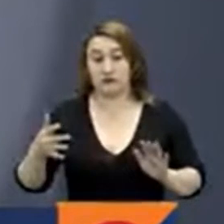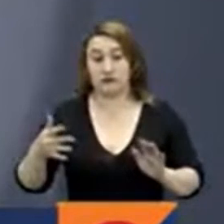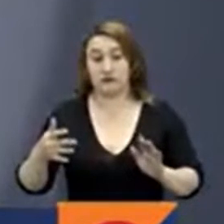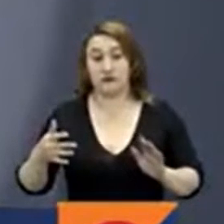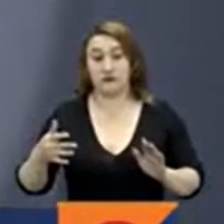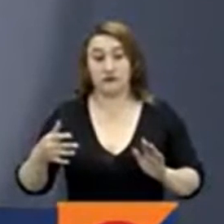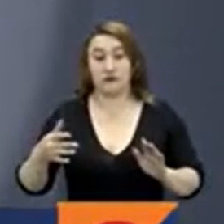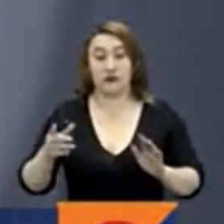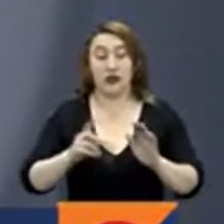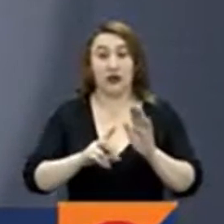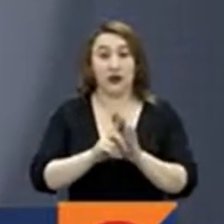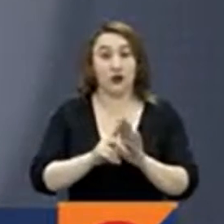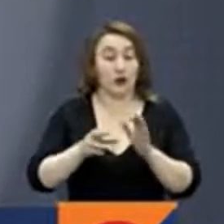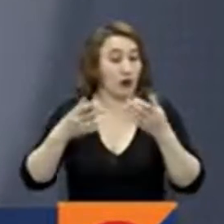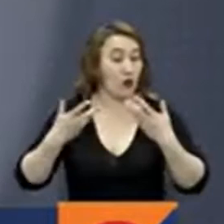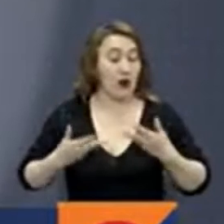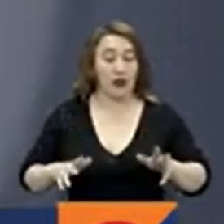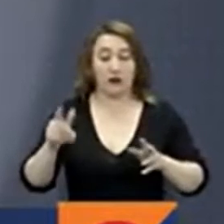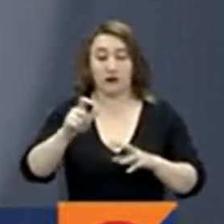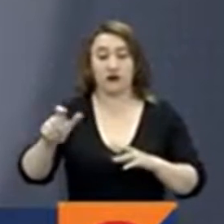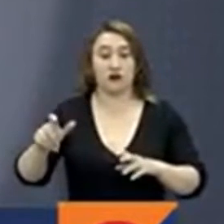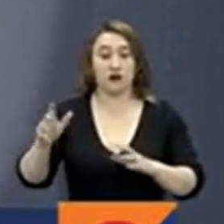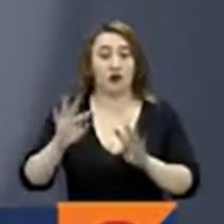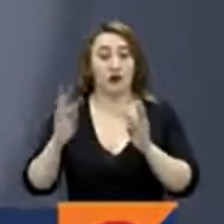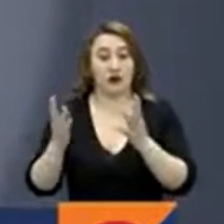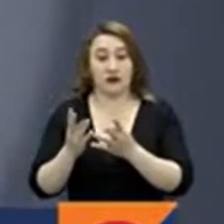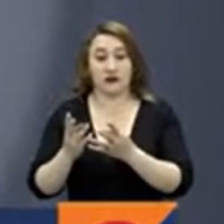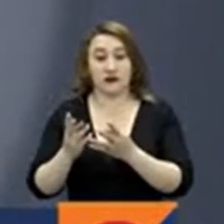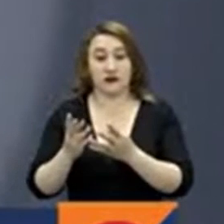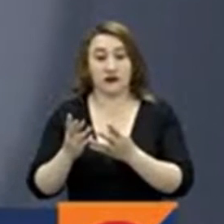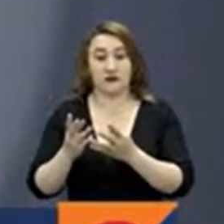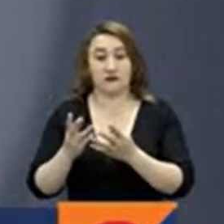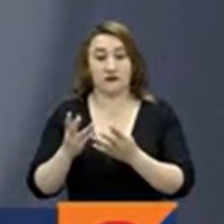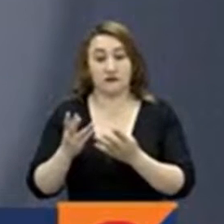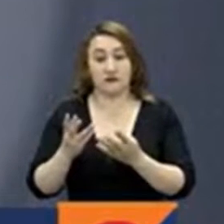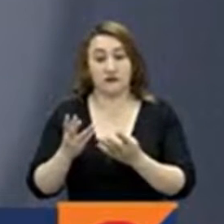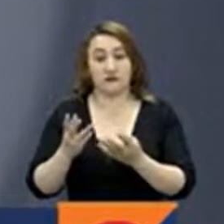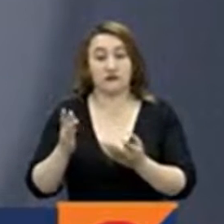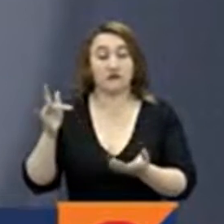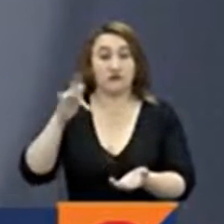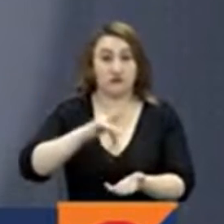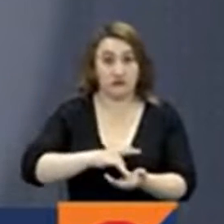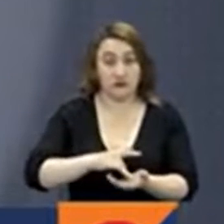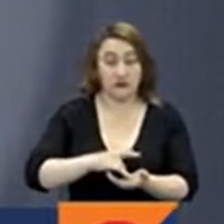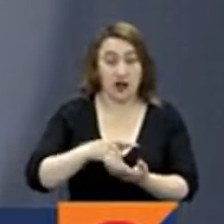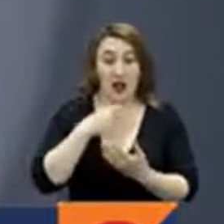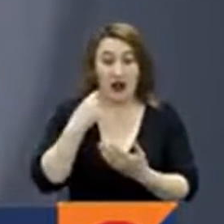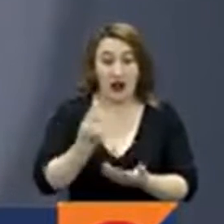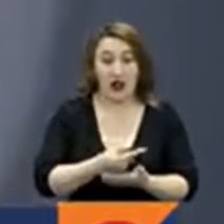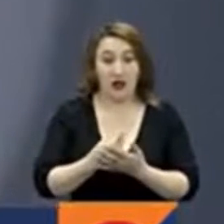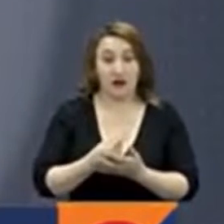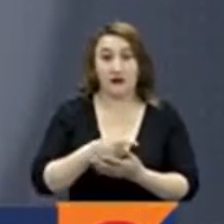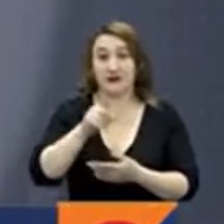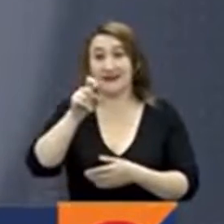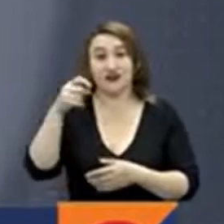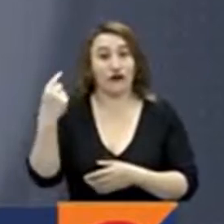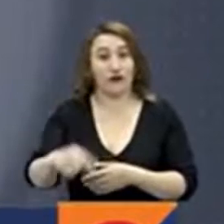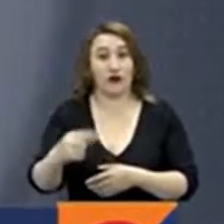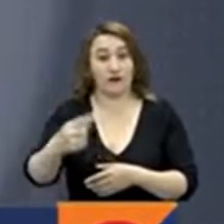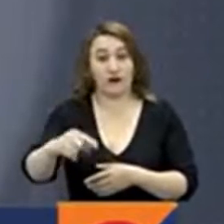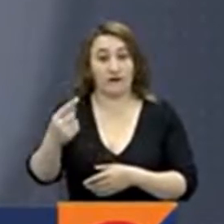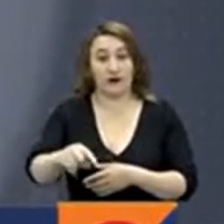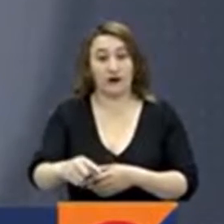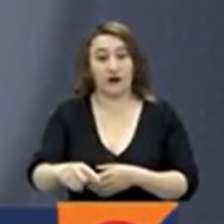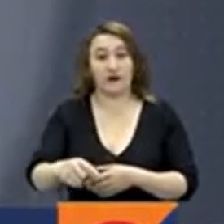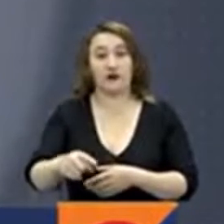legislatura, cualquier congresista, que ya sea en comisiones o en plenarias, alcance 6 faltas o más,